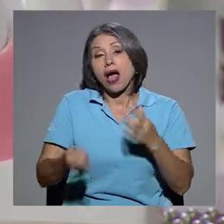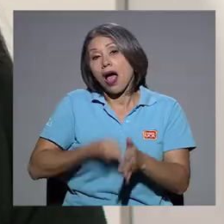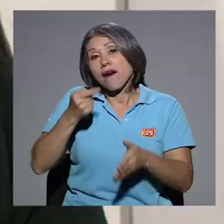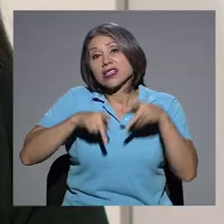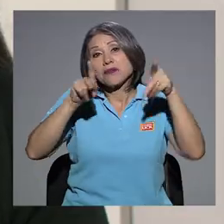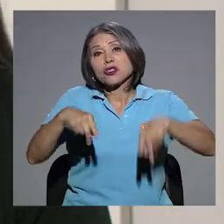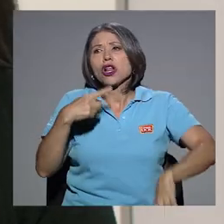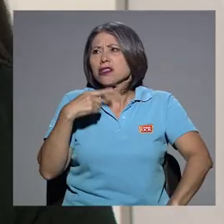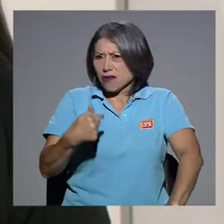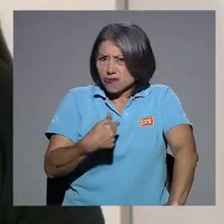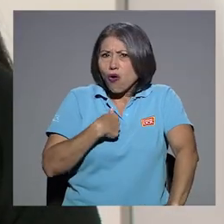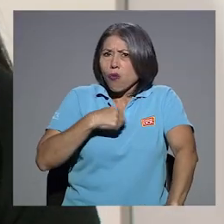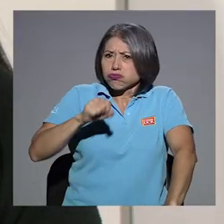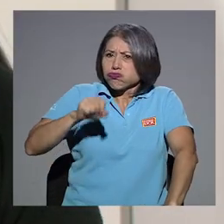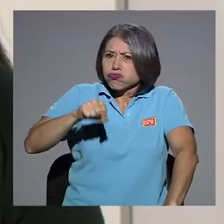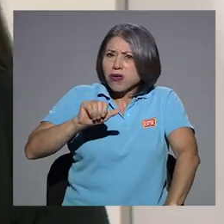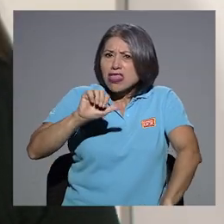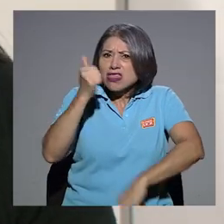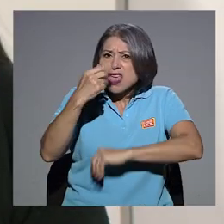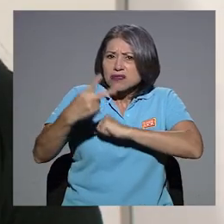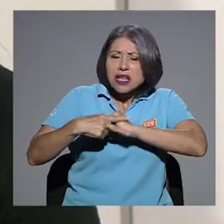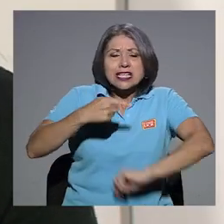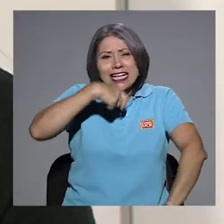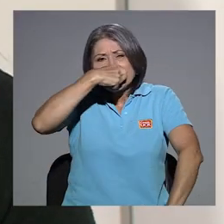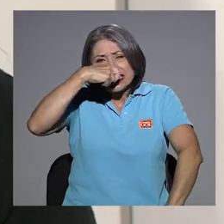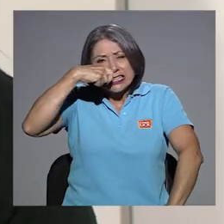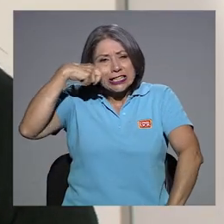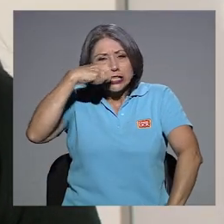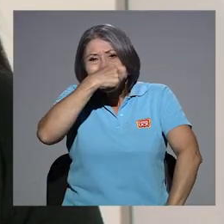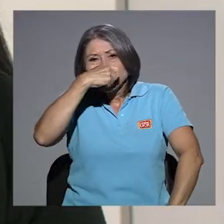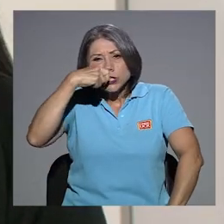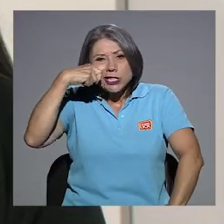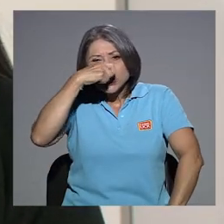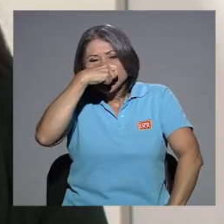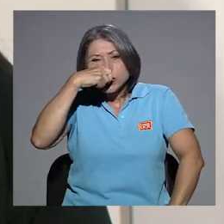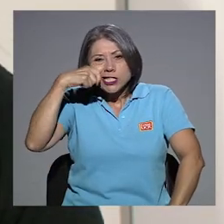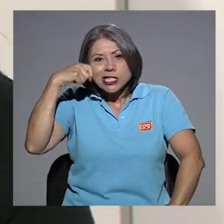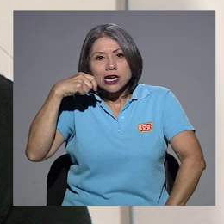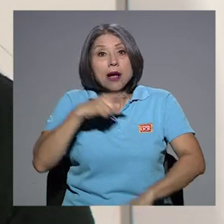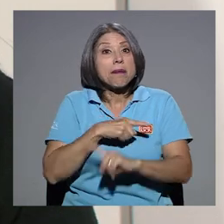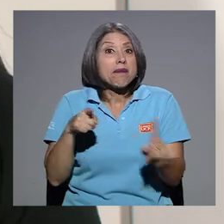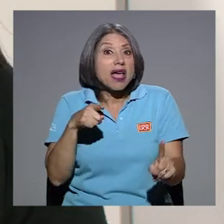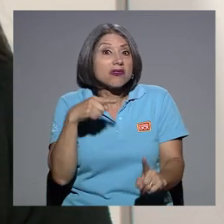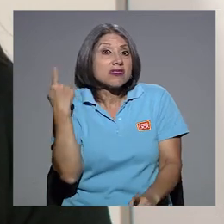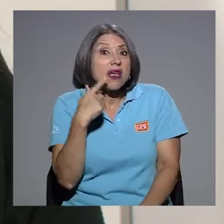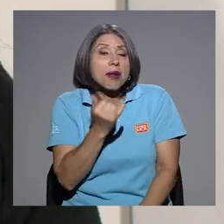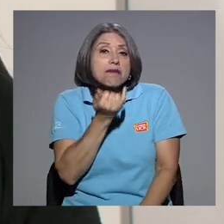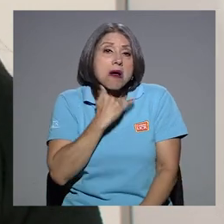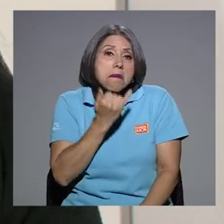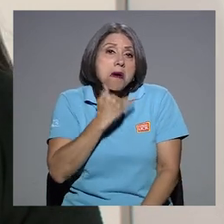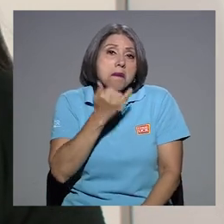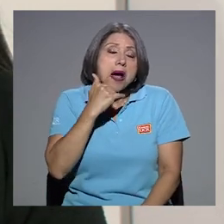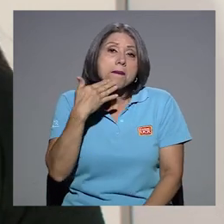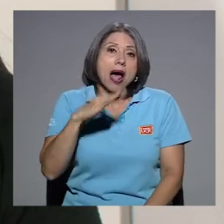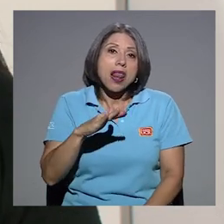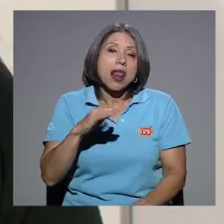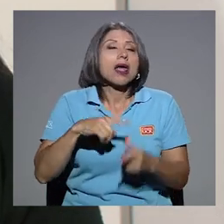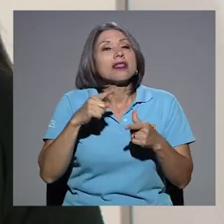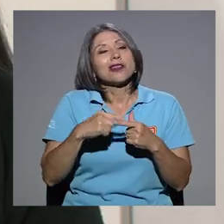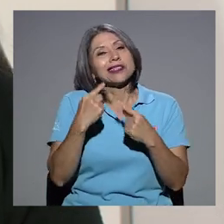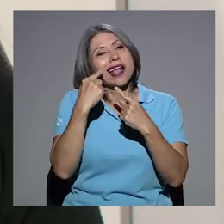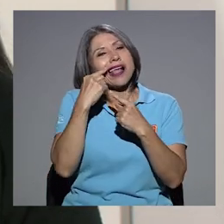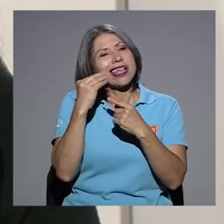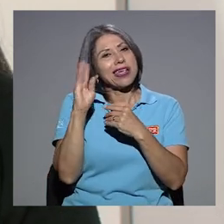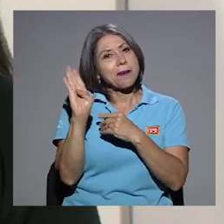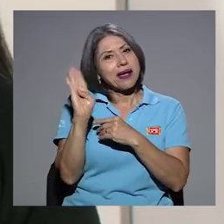los dientes 10 veces al día, pero resulta que las 10 veces al día se los lava mal. Entonces quedamos igual, con bacterias dentro del surco